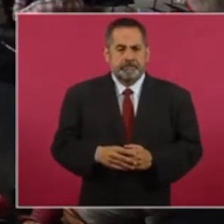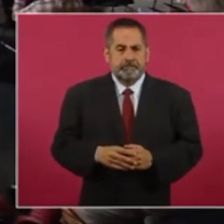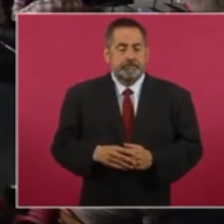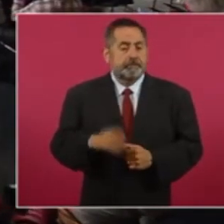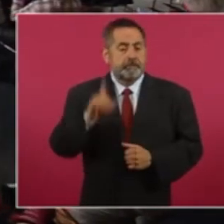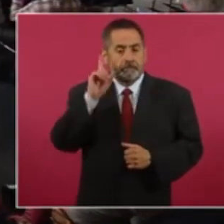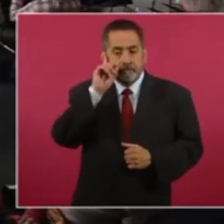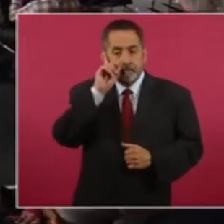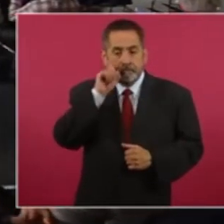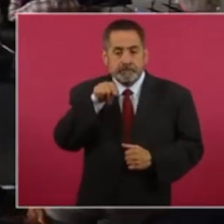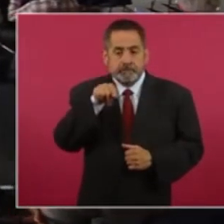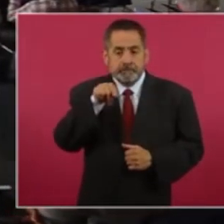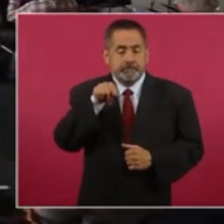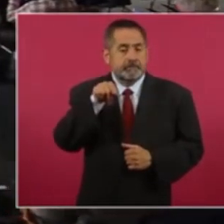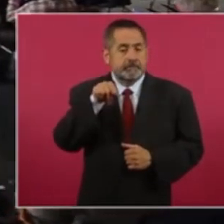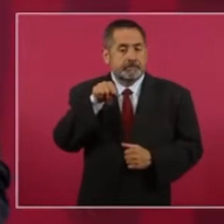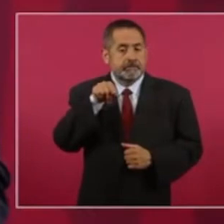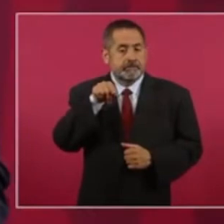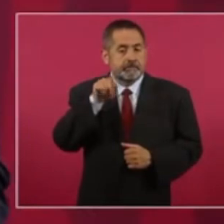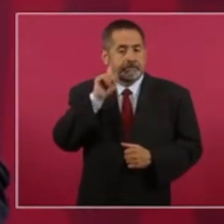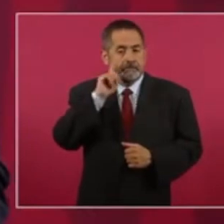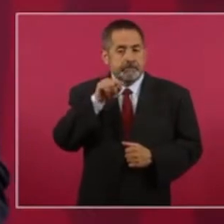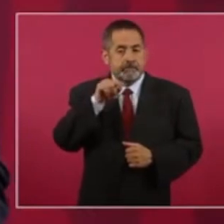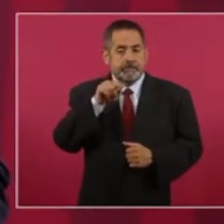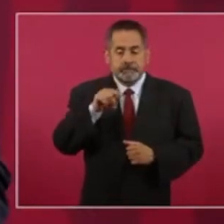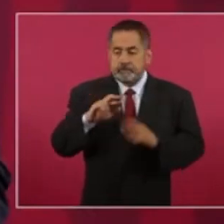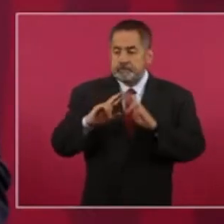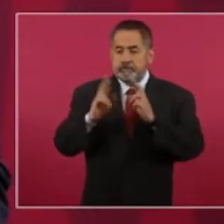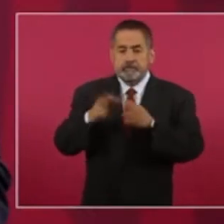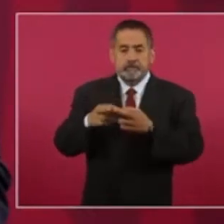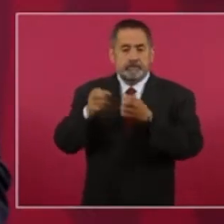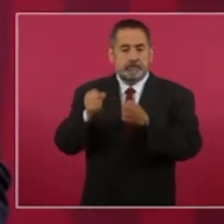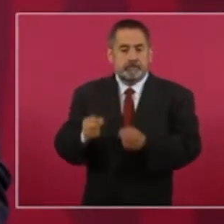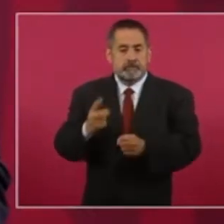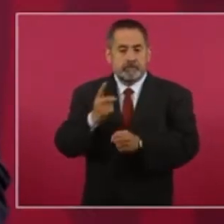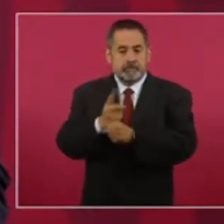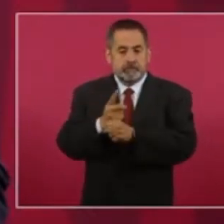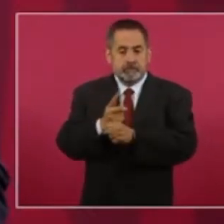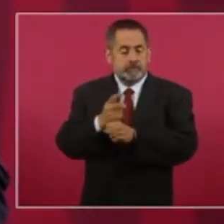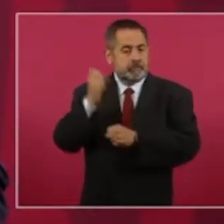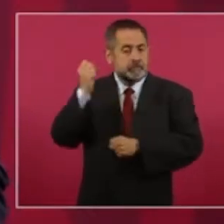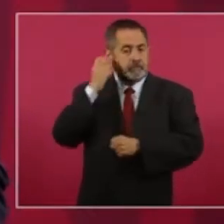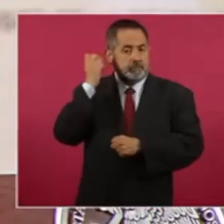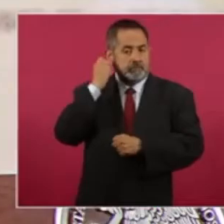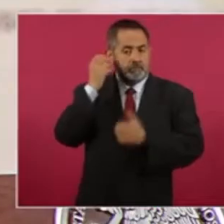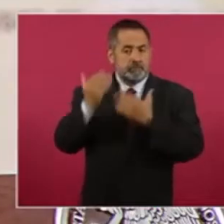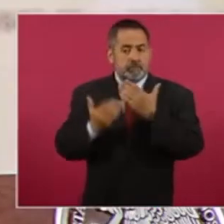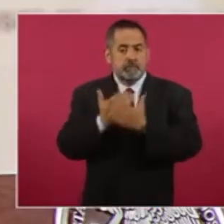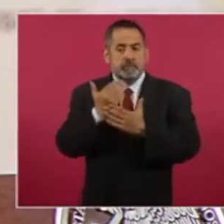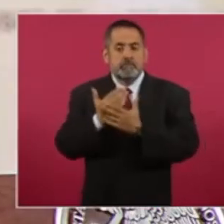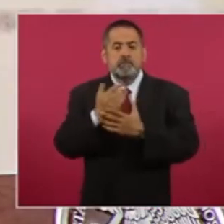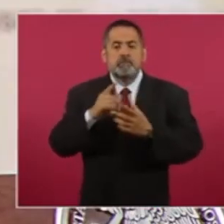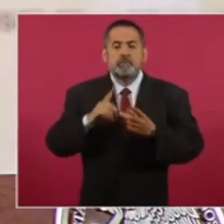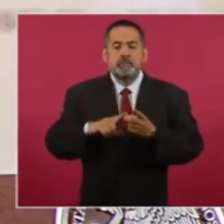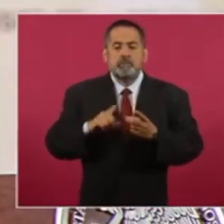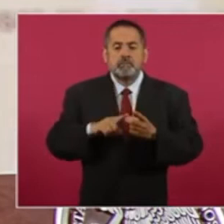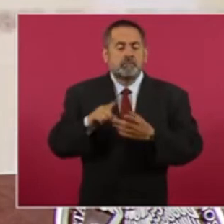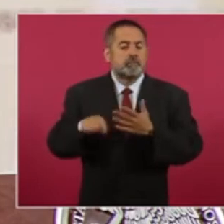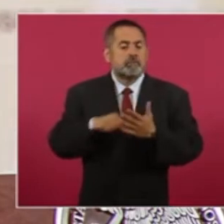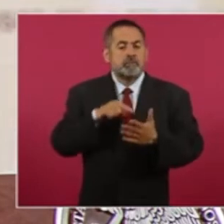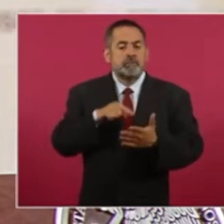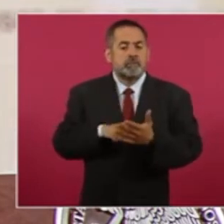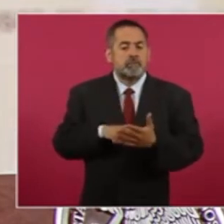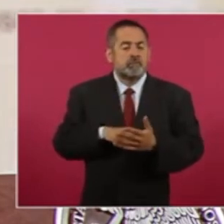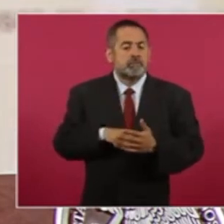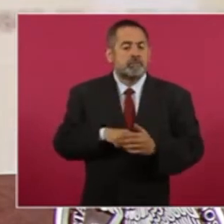Mañana la reunión de seguridad y la conferencia la vamos a llevar a